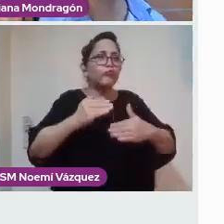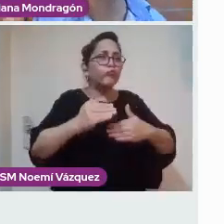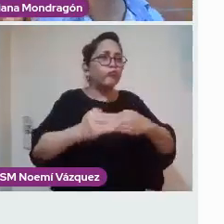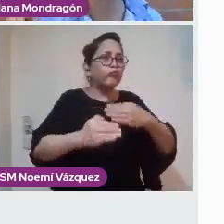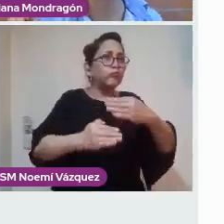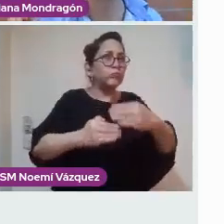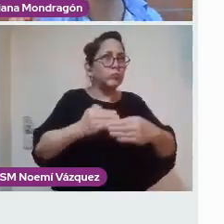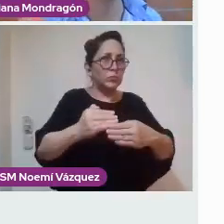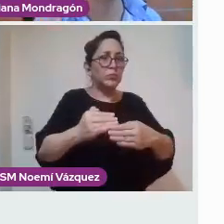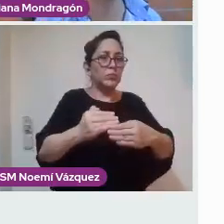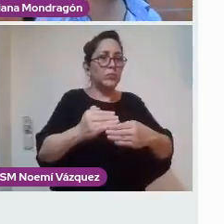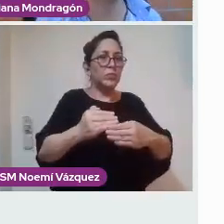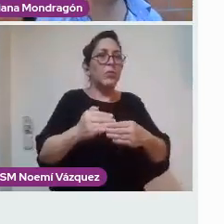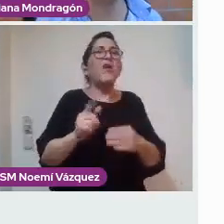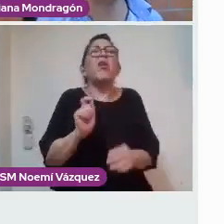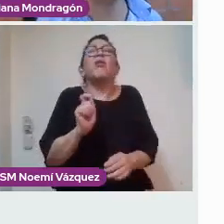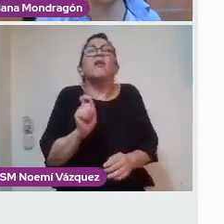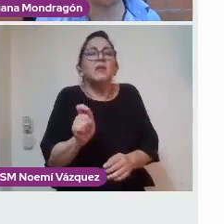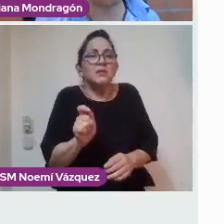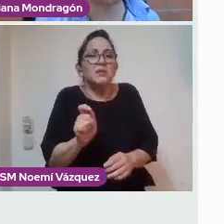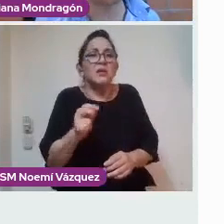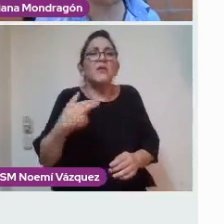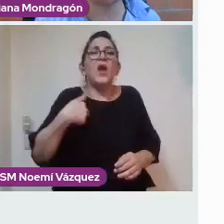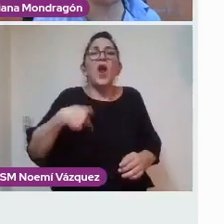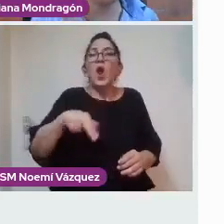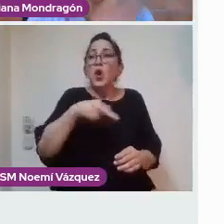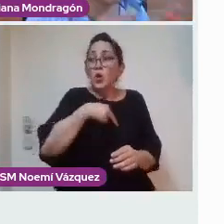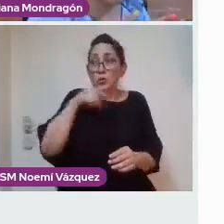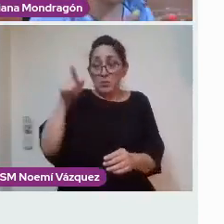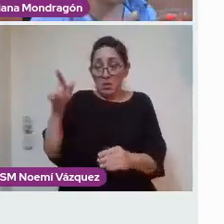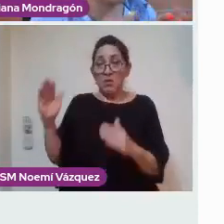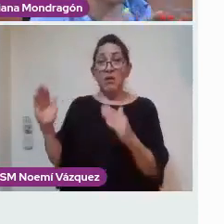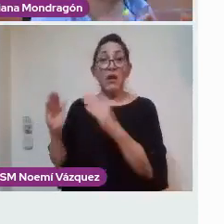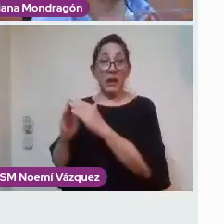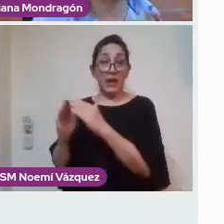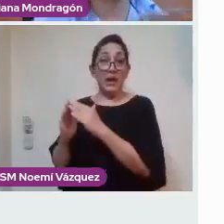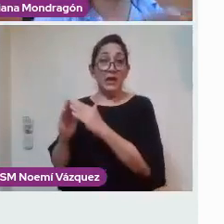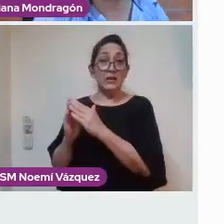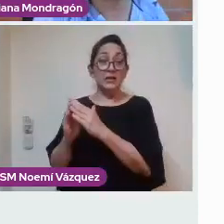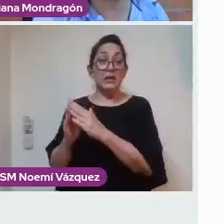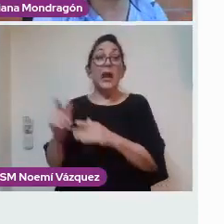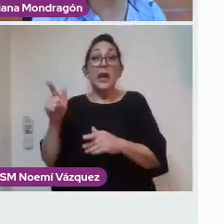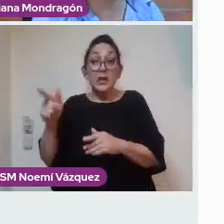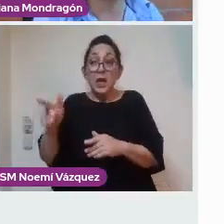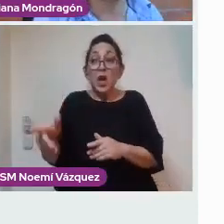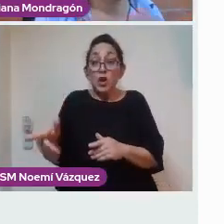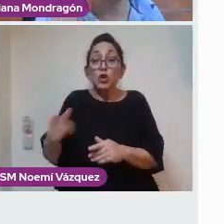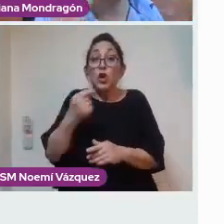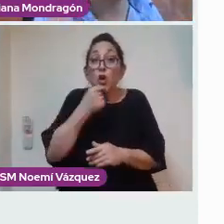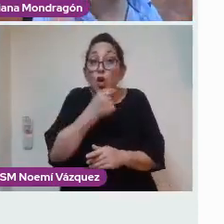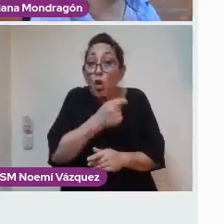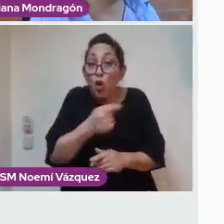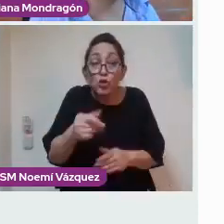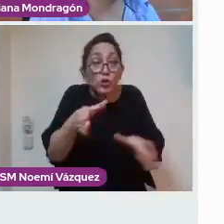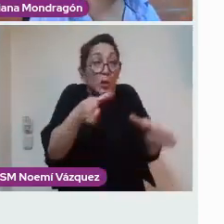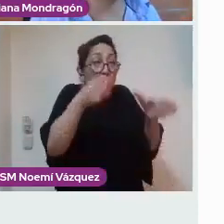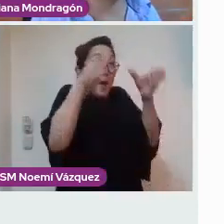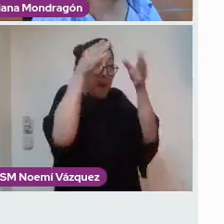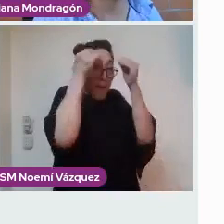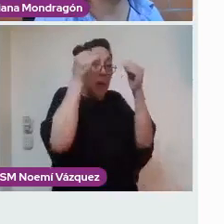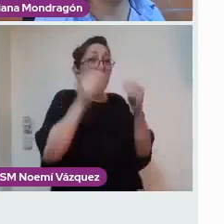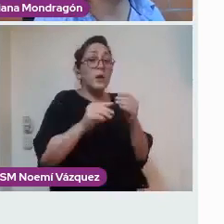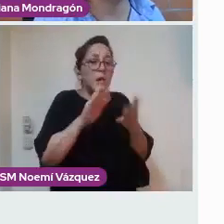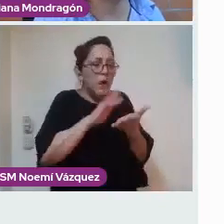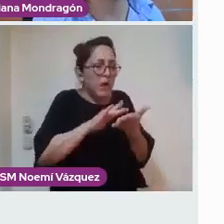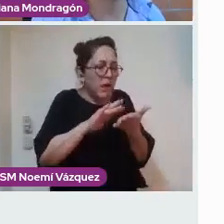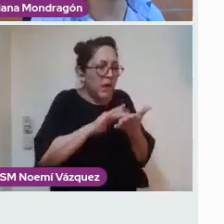podamos, si se está aprendiendo cómo leer y escribir, pues favorecer estos pequeños minutos, ¿no? En donde